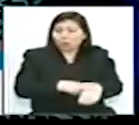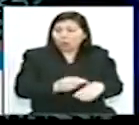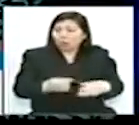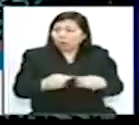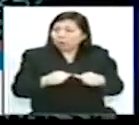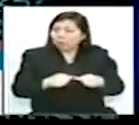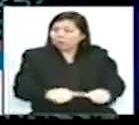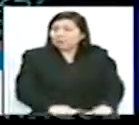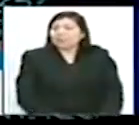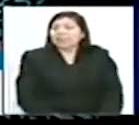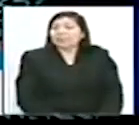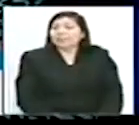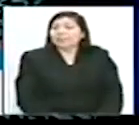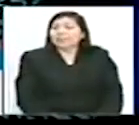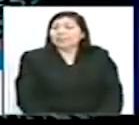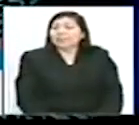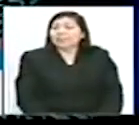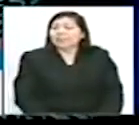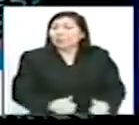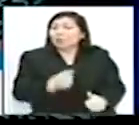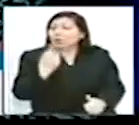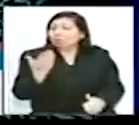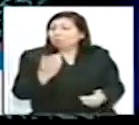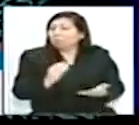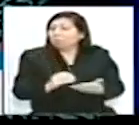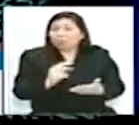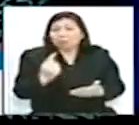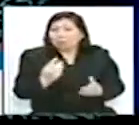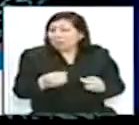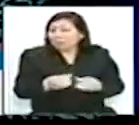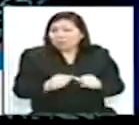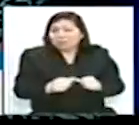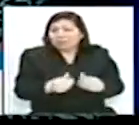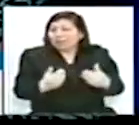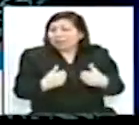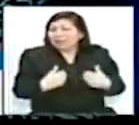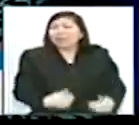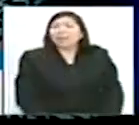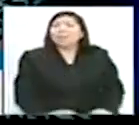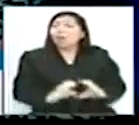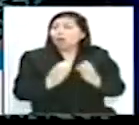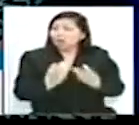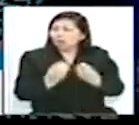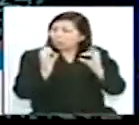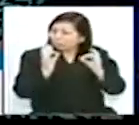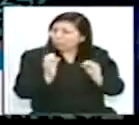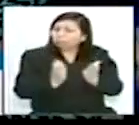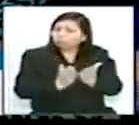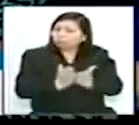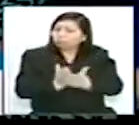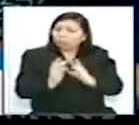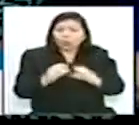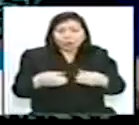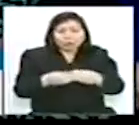comisión permanente mediante las cuales suele sesionar. No sería la primera comisión permanente que tengamos. El Congreso sesiona mediante